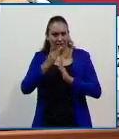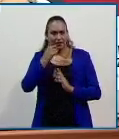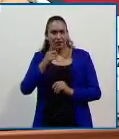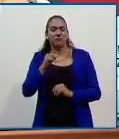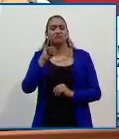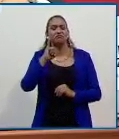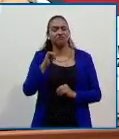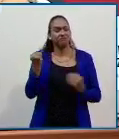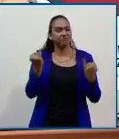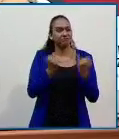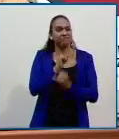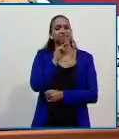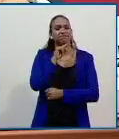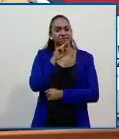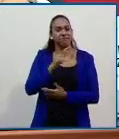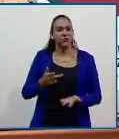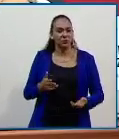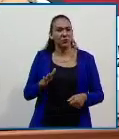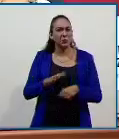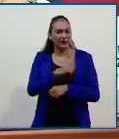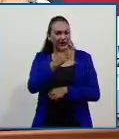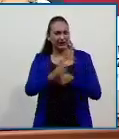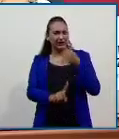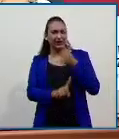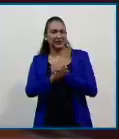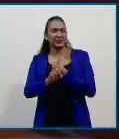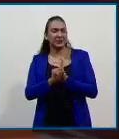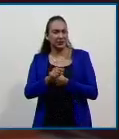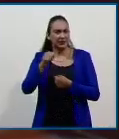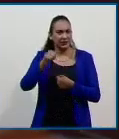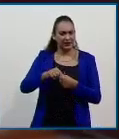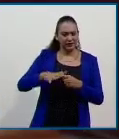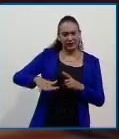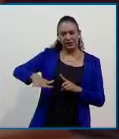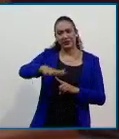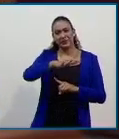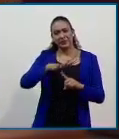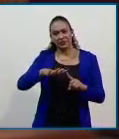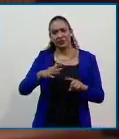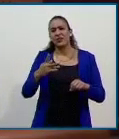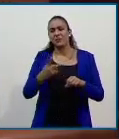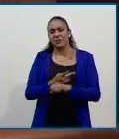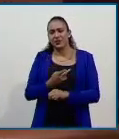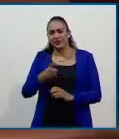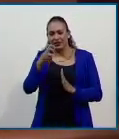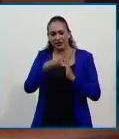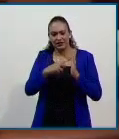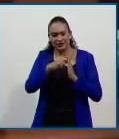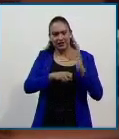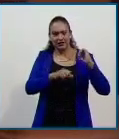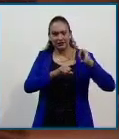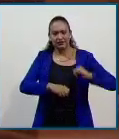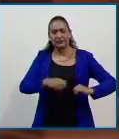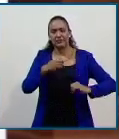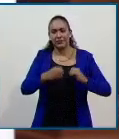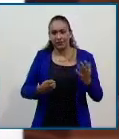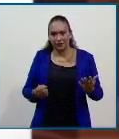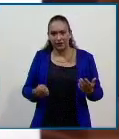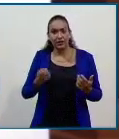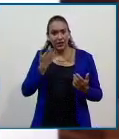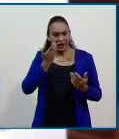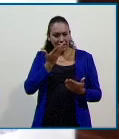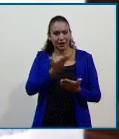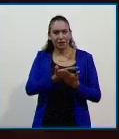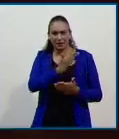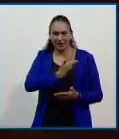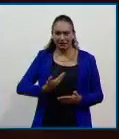sus preocupaciones por las afectaciones que provocaría en estos ámbitos la reforma al Poder Judicial que impulsa el